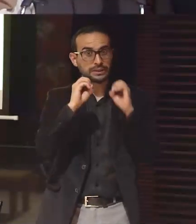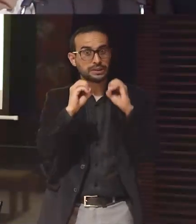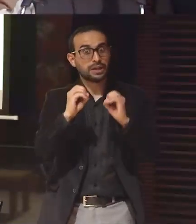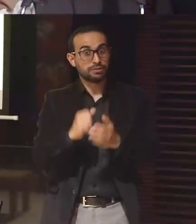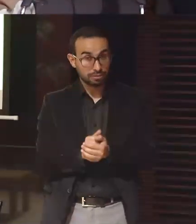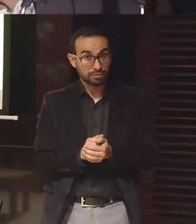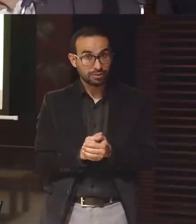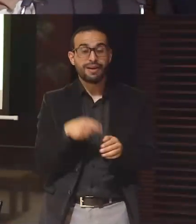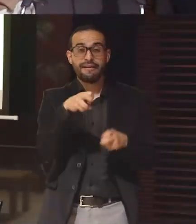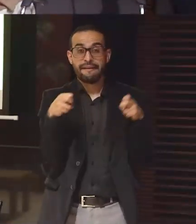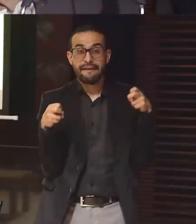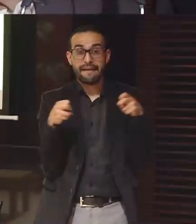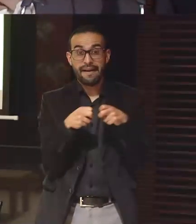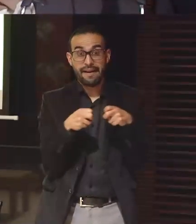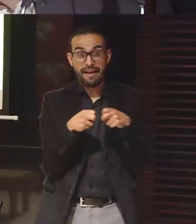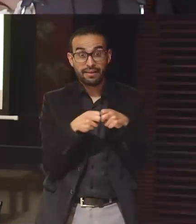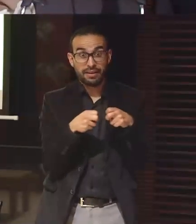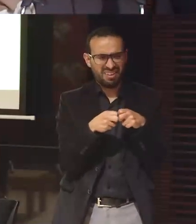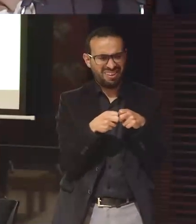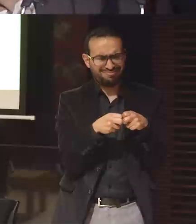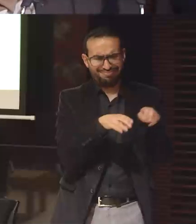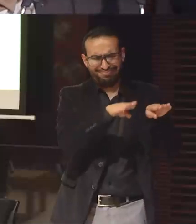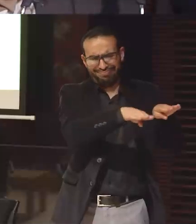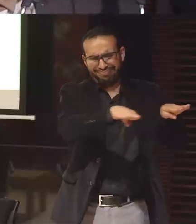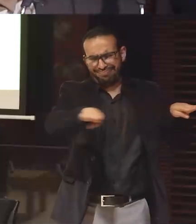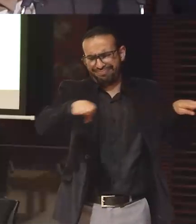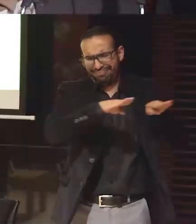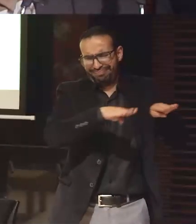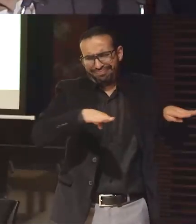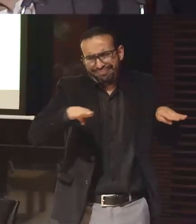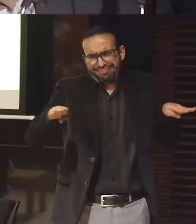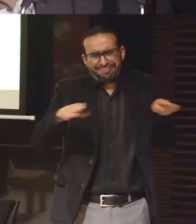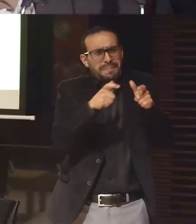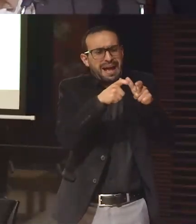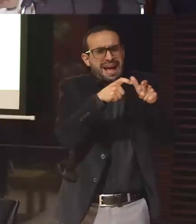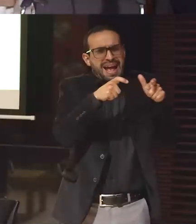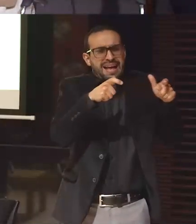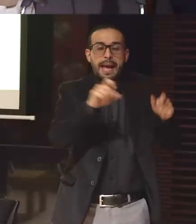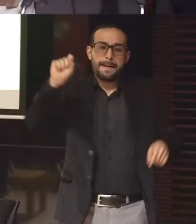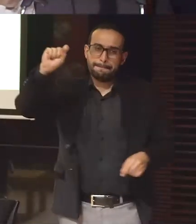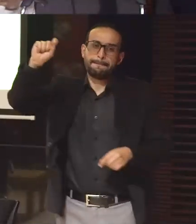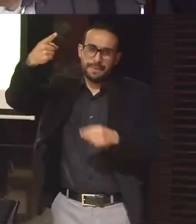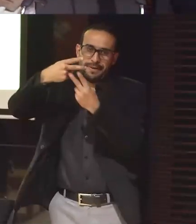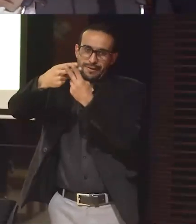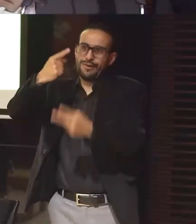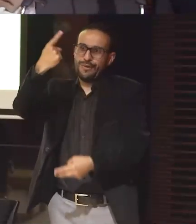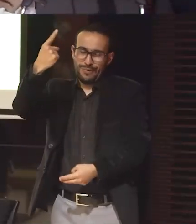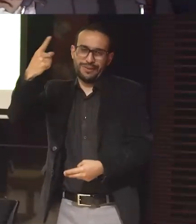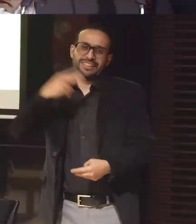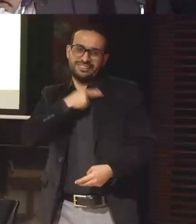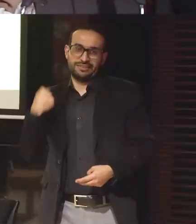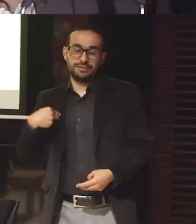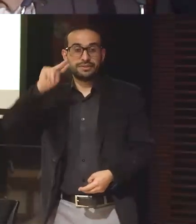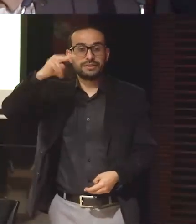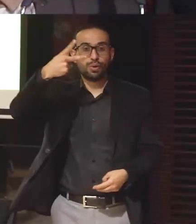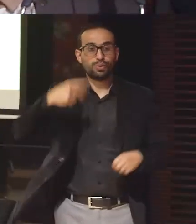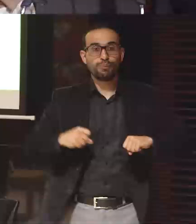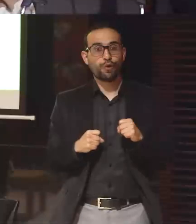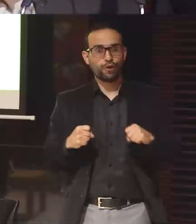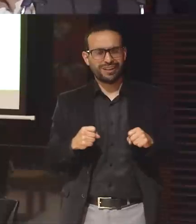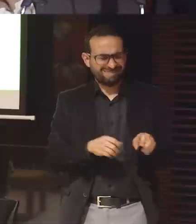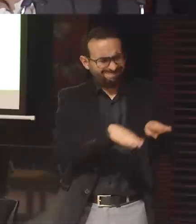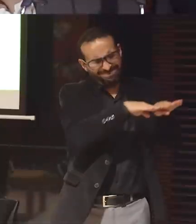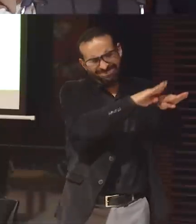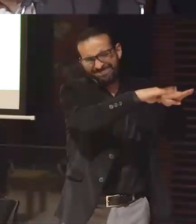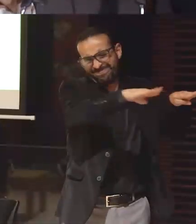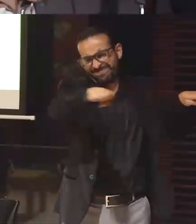eléctrica más grande del mundo después de China. Nadie sabe eso en Bogotá. Todo el mundo dice, ¿cómo así? Acá no hay buses eléctricos. Hay un montón, fíjense, miren